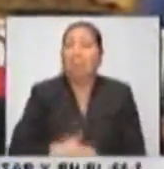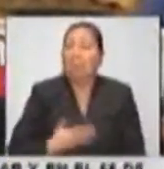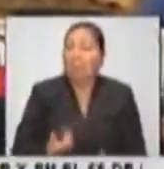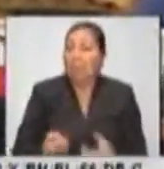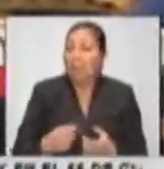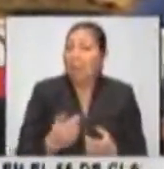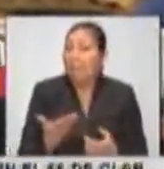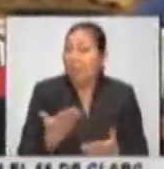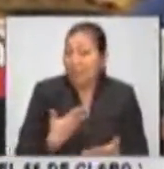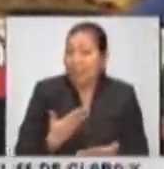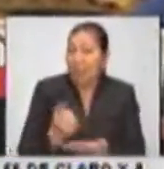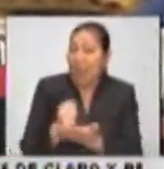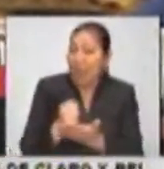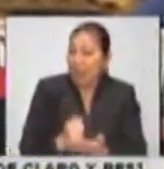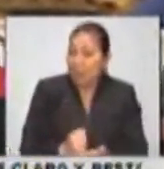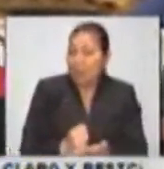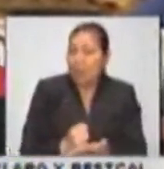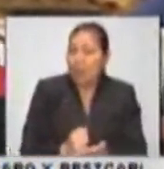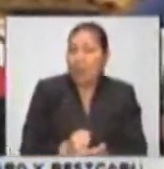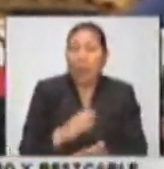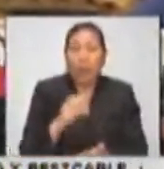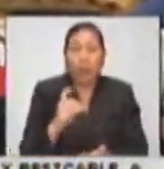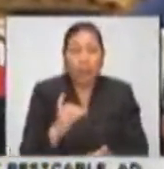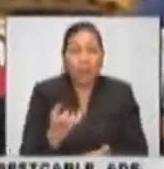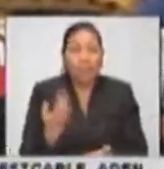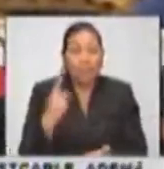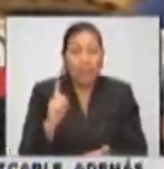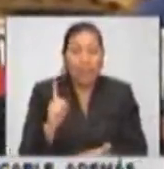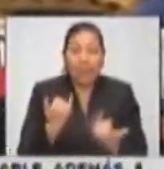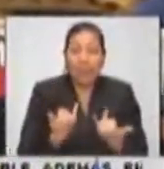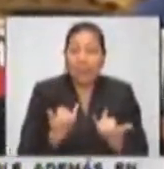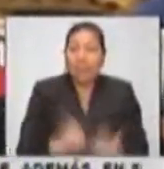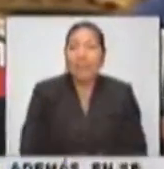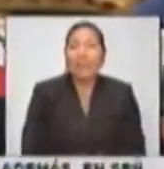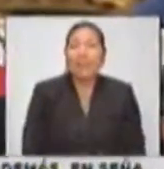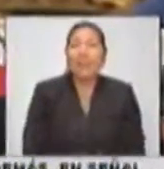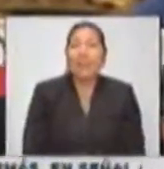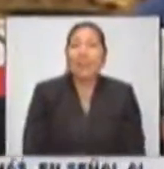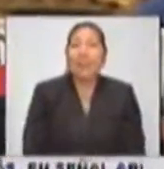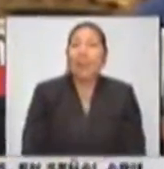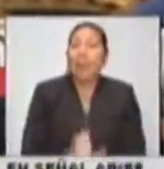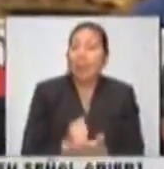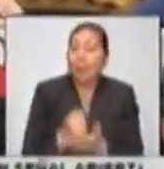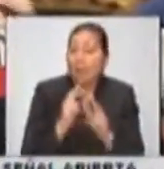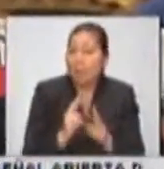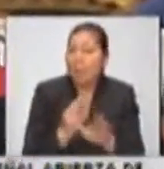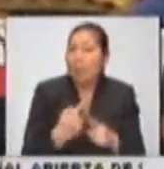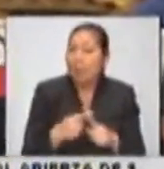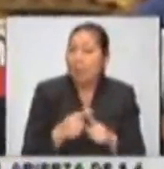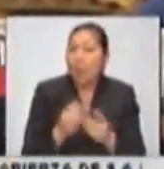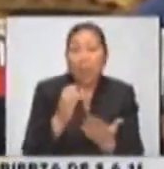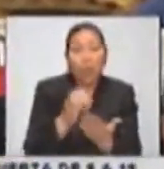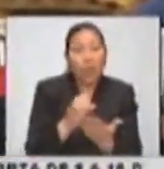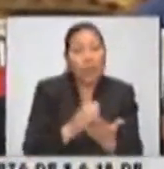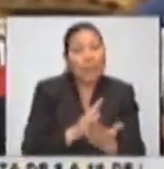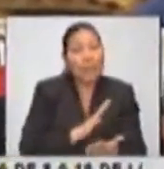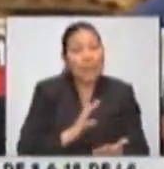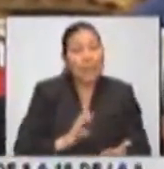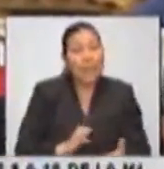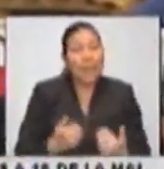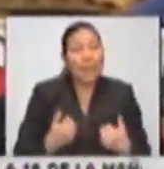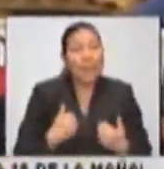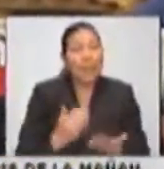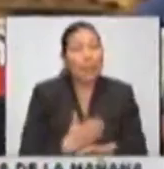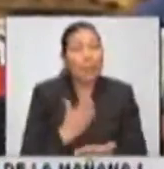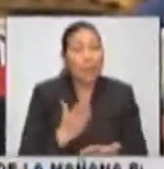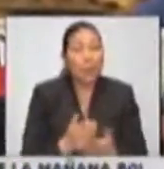inclusive pedir ayuda a través de la OCDE para que nos, en este caso, nos ayude a ver las múltiples contrataciones del Estado que tenemos problemas